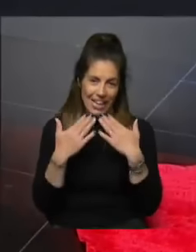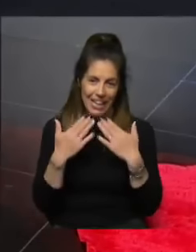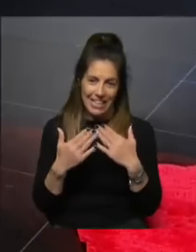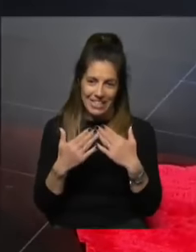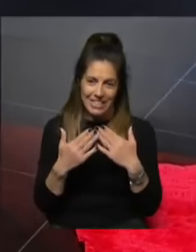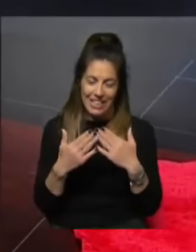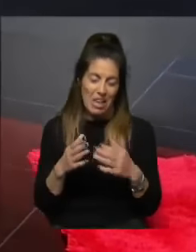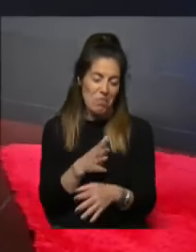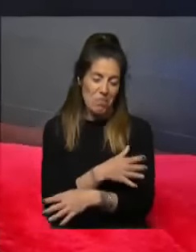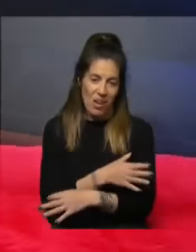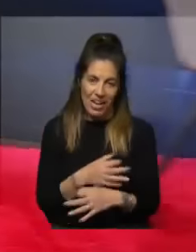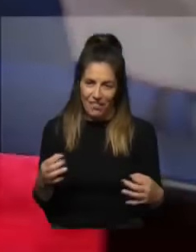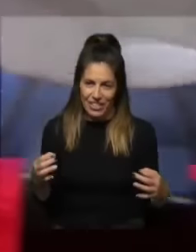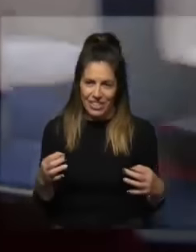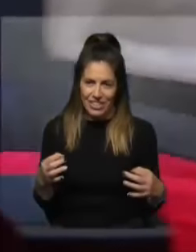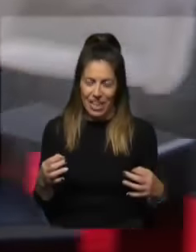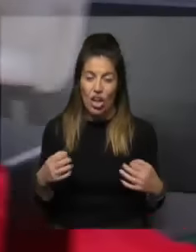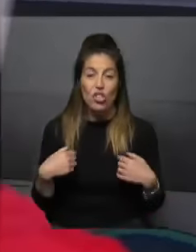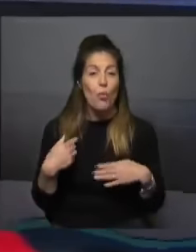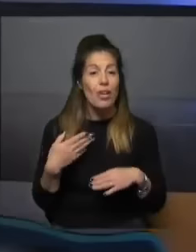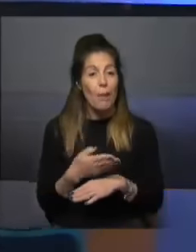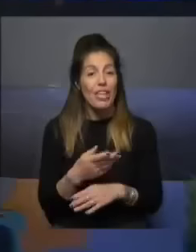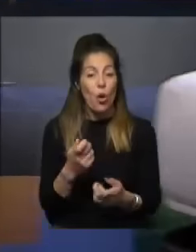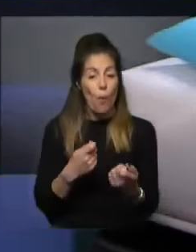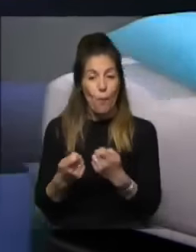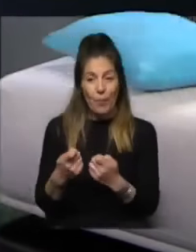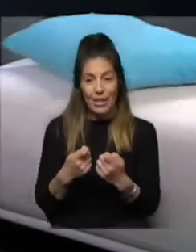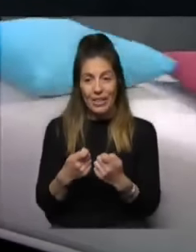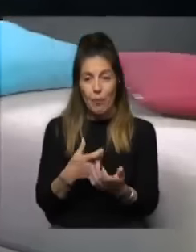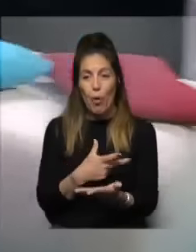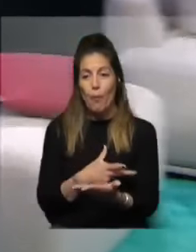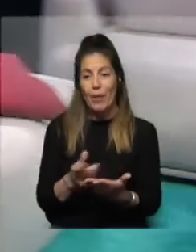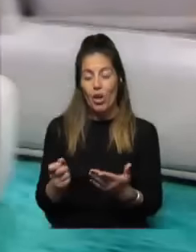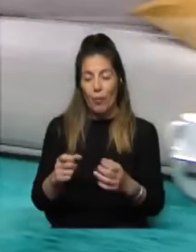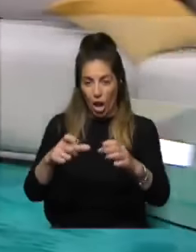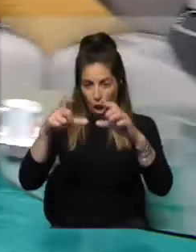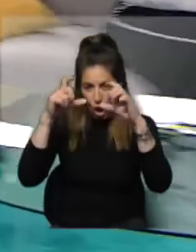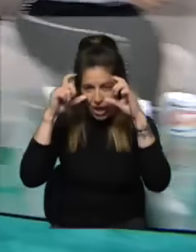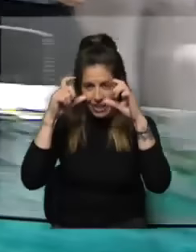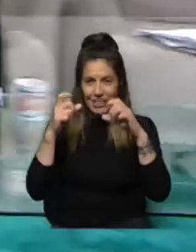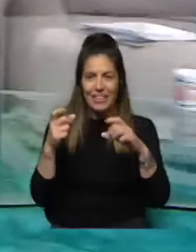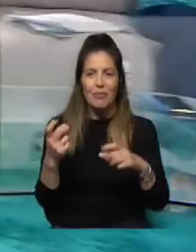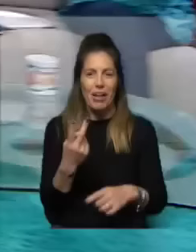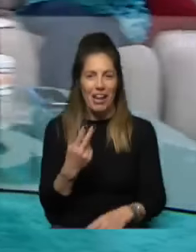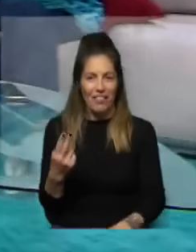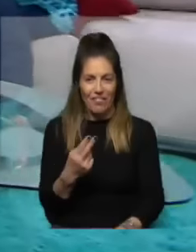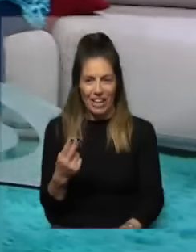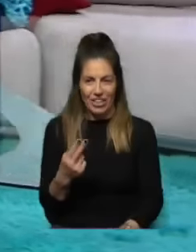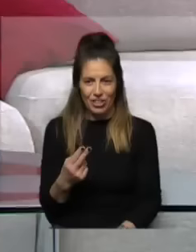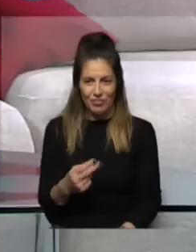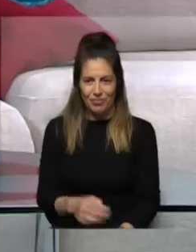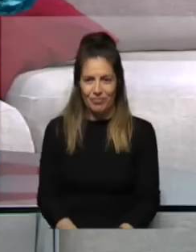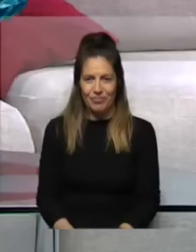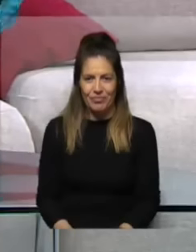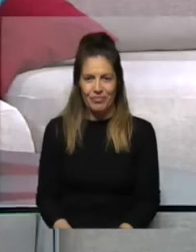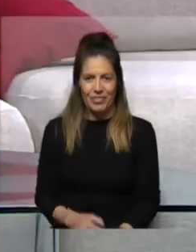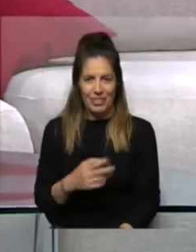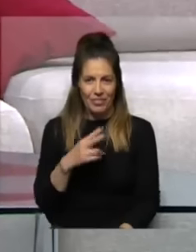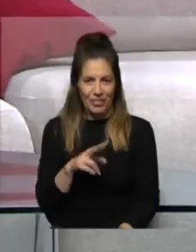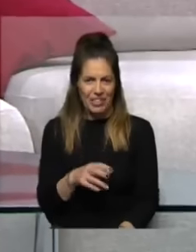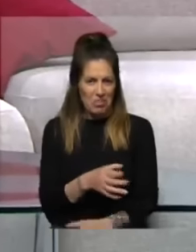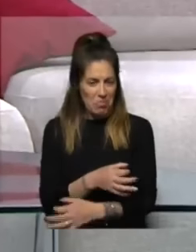¡qué maravilla! Yo voy a pedir un préstamo de eso para comprar los lentes para el baño. Pero me encanta. De Feng Shui, ¿viste lo que era la maravilla de